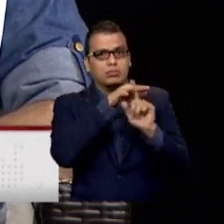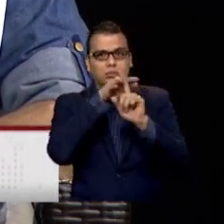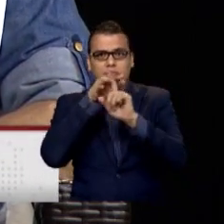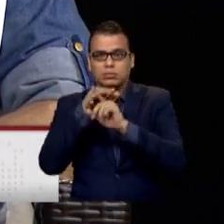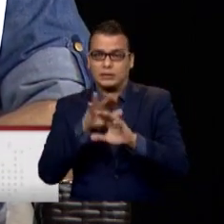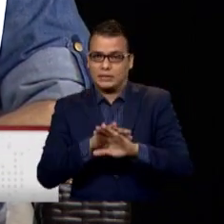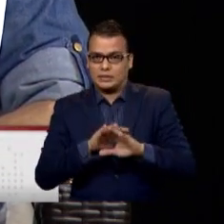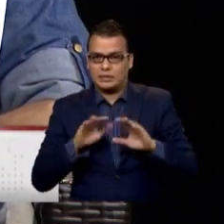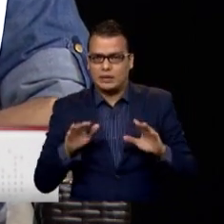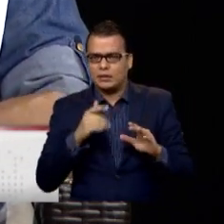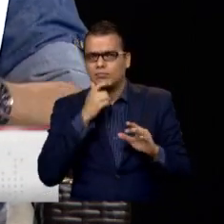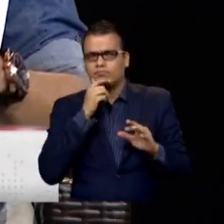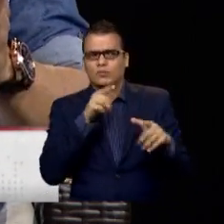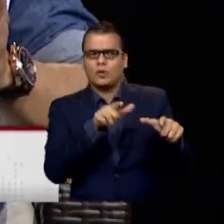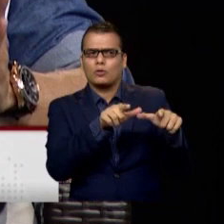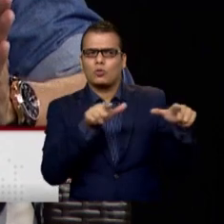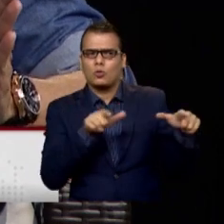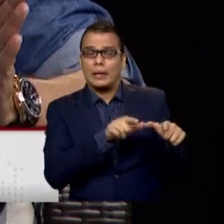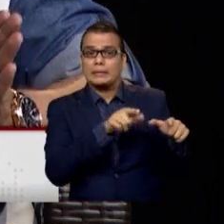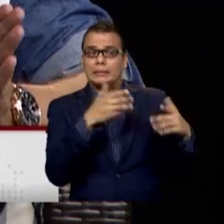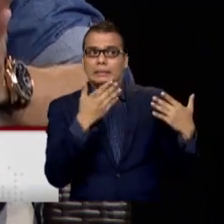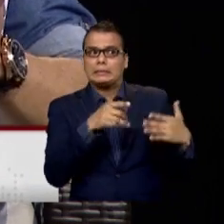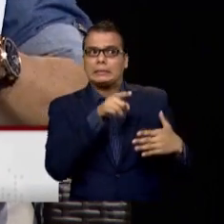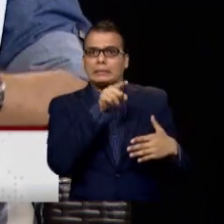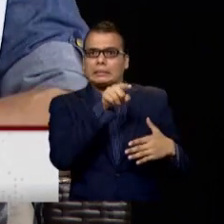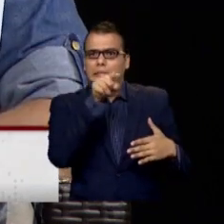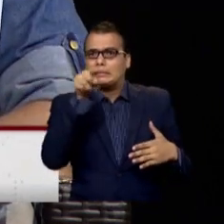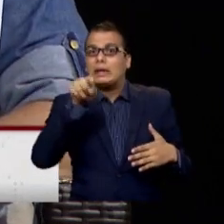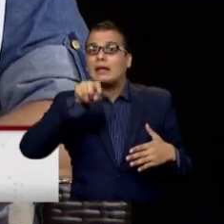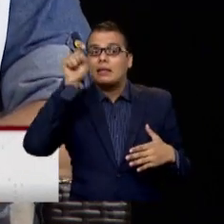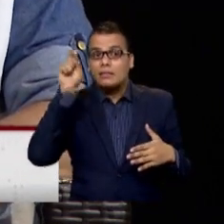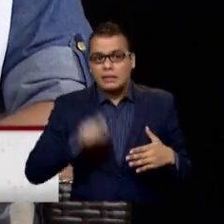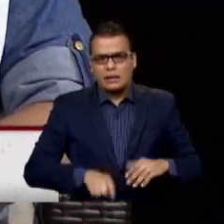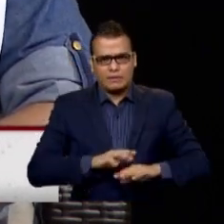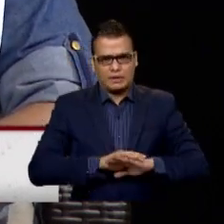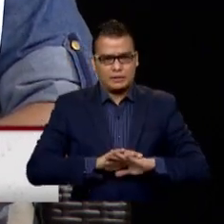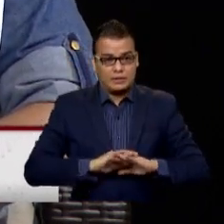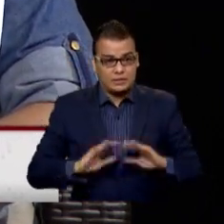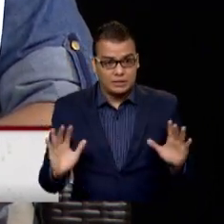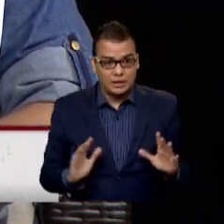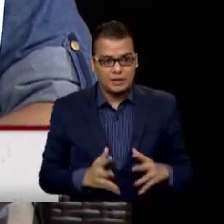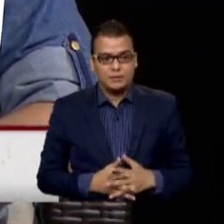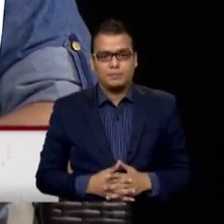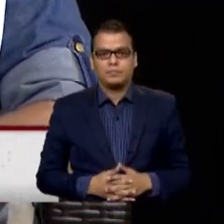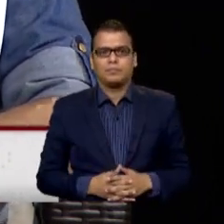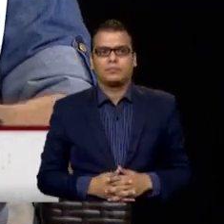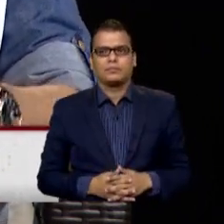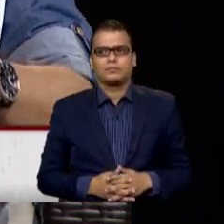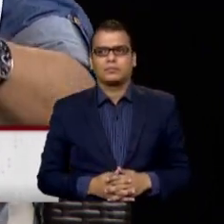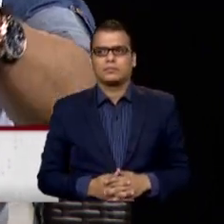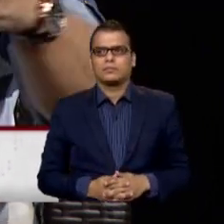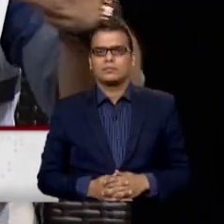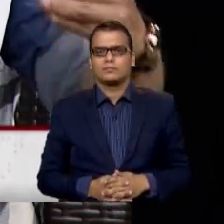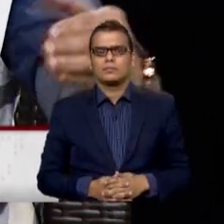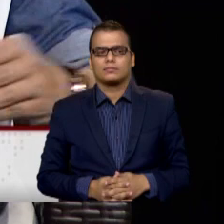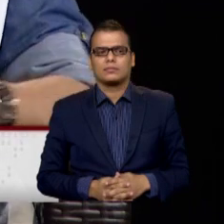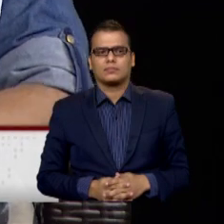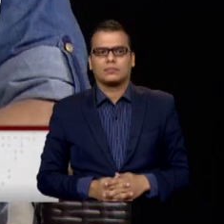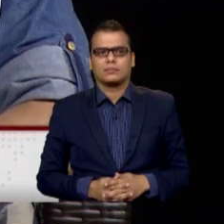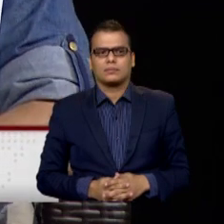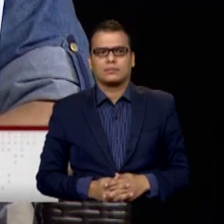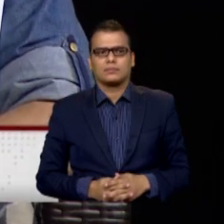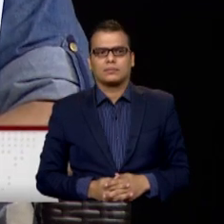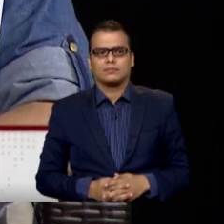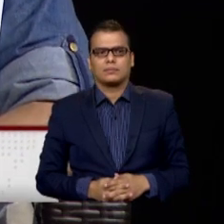donde nosotros consideramos que es esencial para tomar una decisión en términos de salud pública y para poder adelantar un